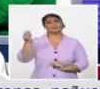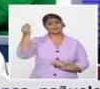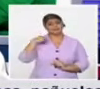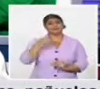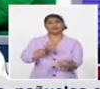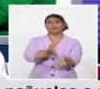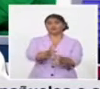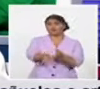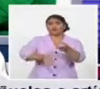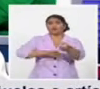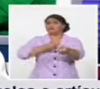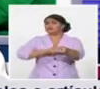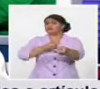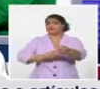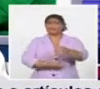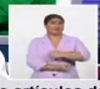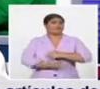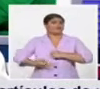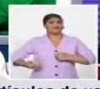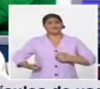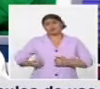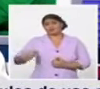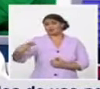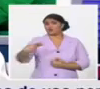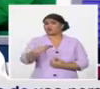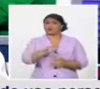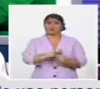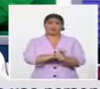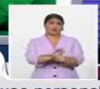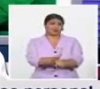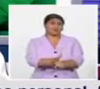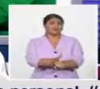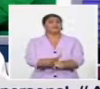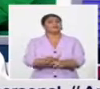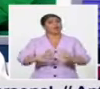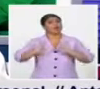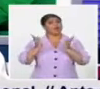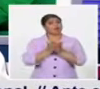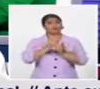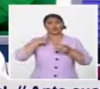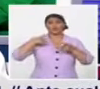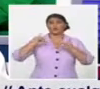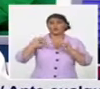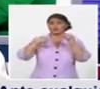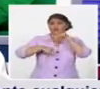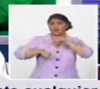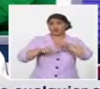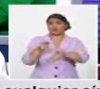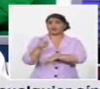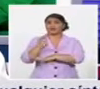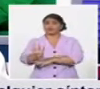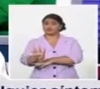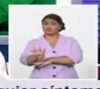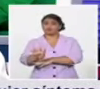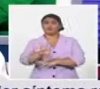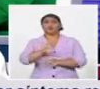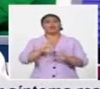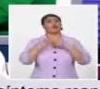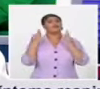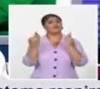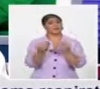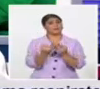transmisión. Damos las condolencias a sus familiares, a sus amistades, y reiteramos la